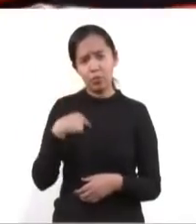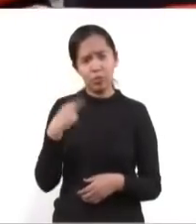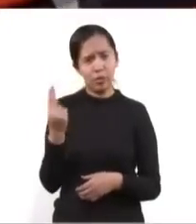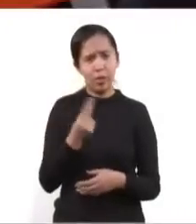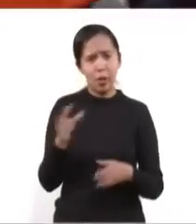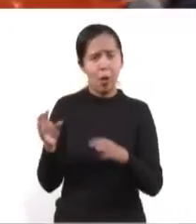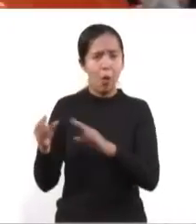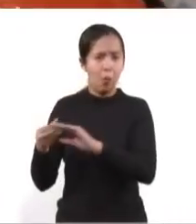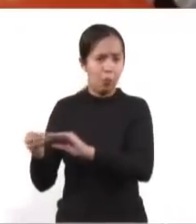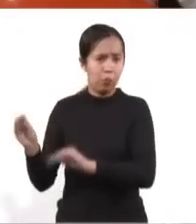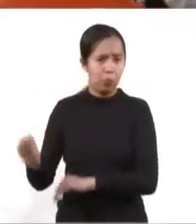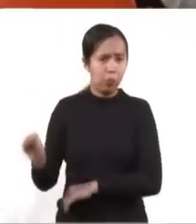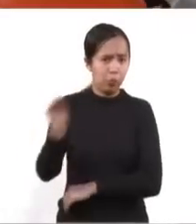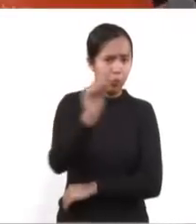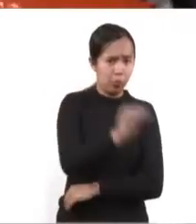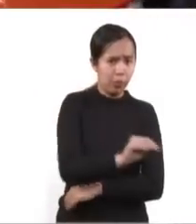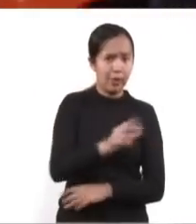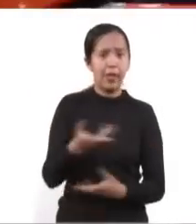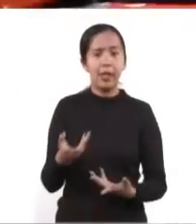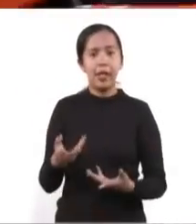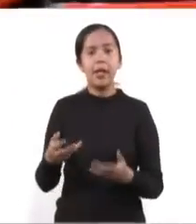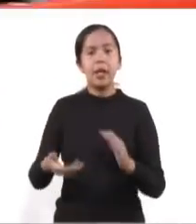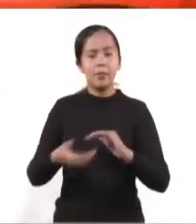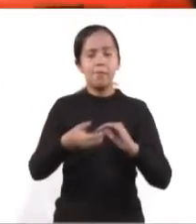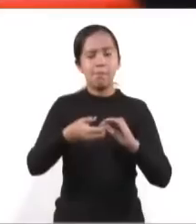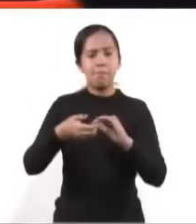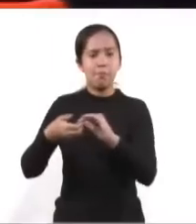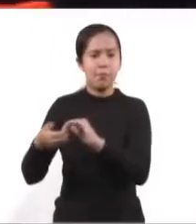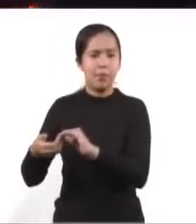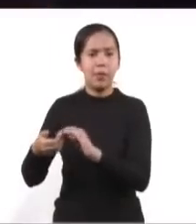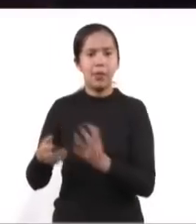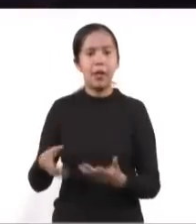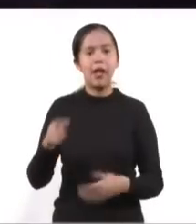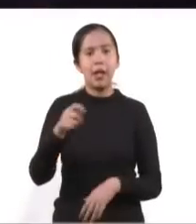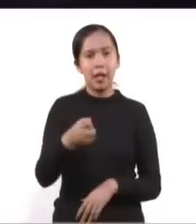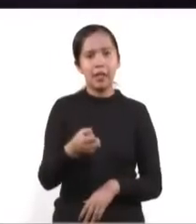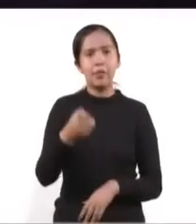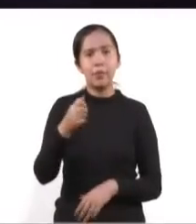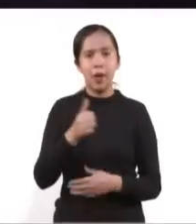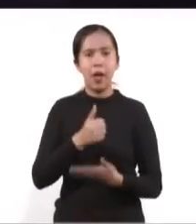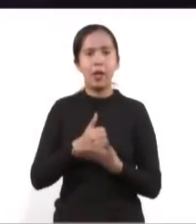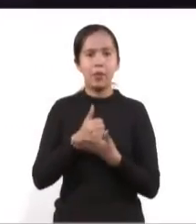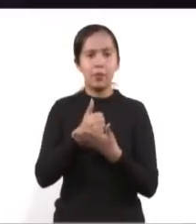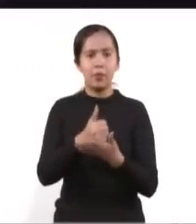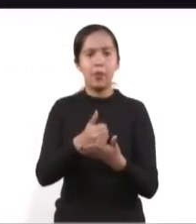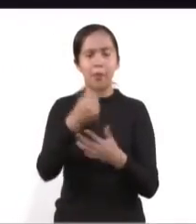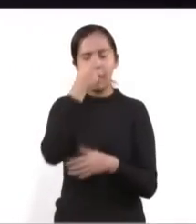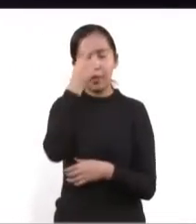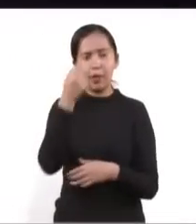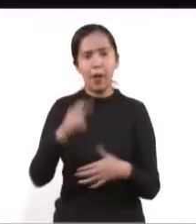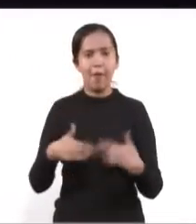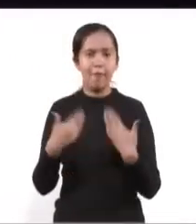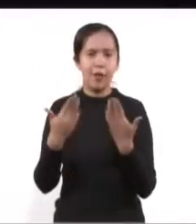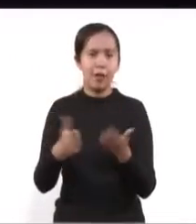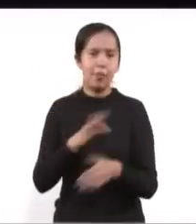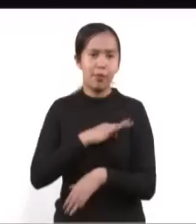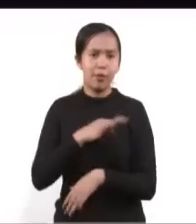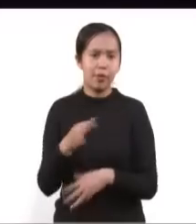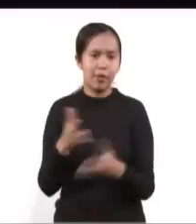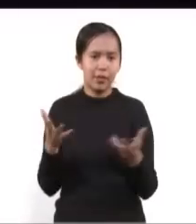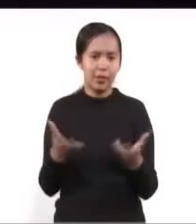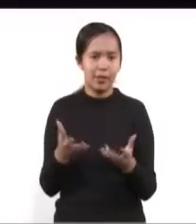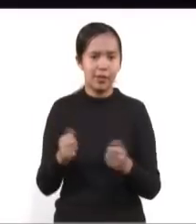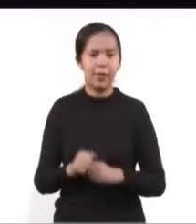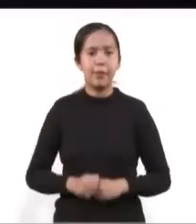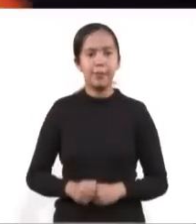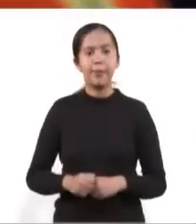Se engancha el elemento y se desplaza, y la subestación está diseñada para desplazarla hacia afuera sin necesidad de hacer algún otro